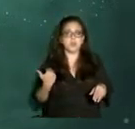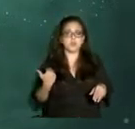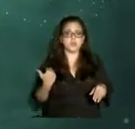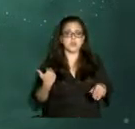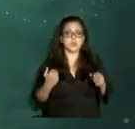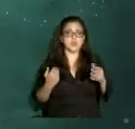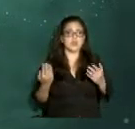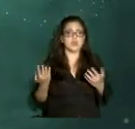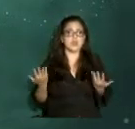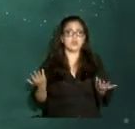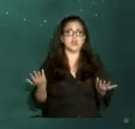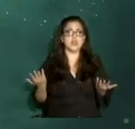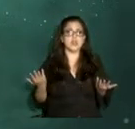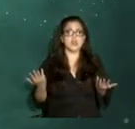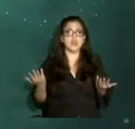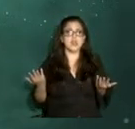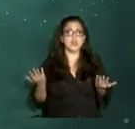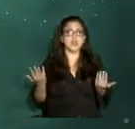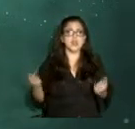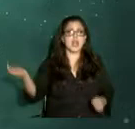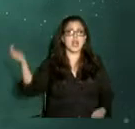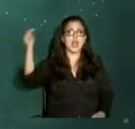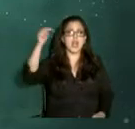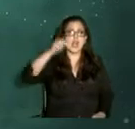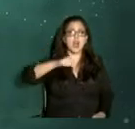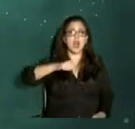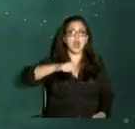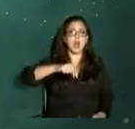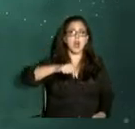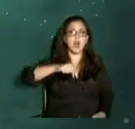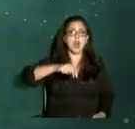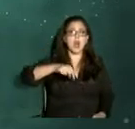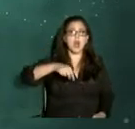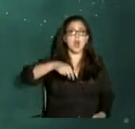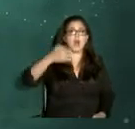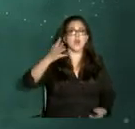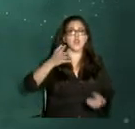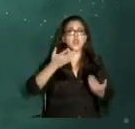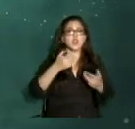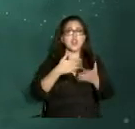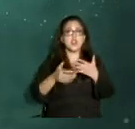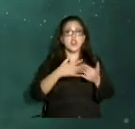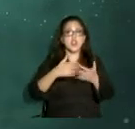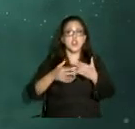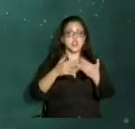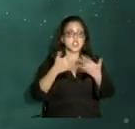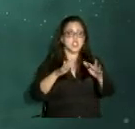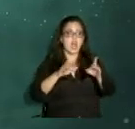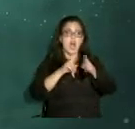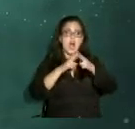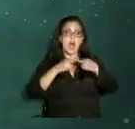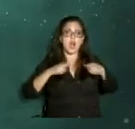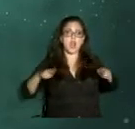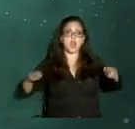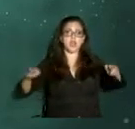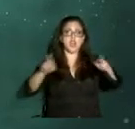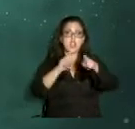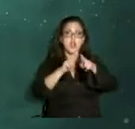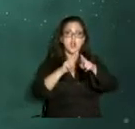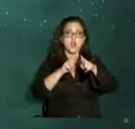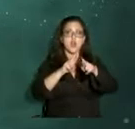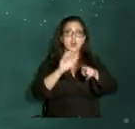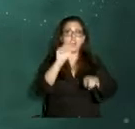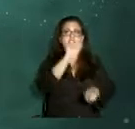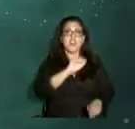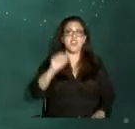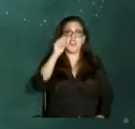ingresó por el norte, por el estrecho de Bering, desde el Asia en una corriente migratoria hace 20, 30.000 años